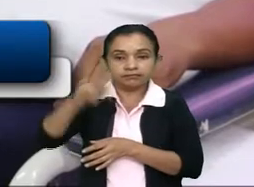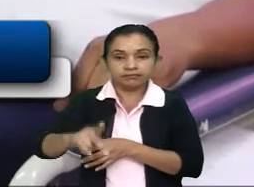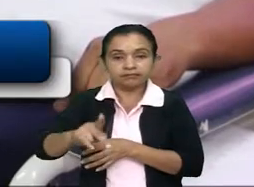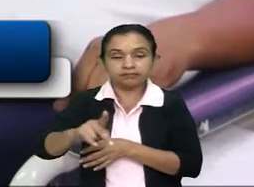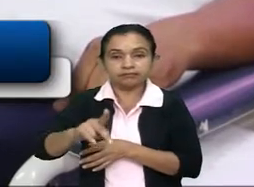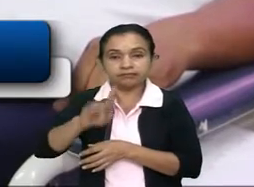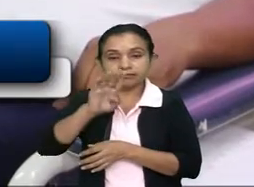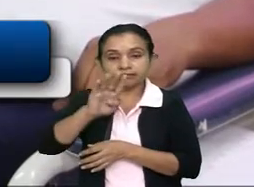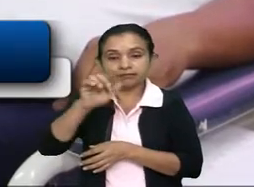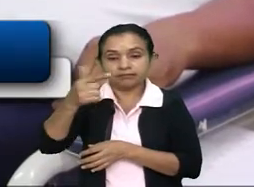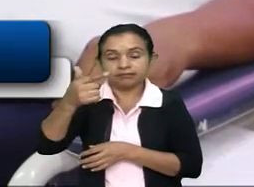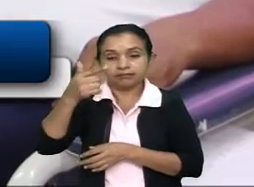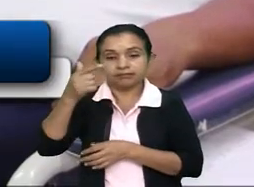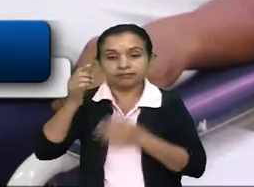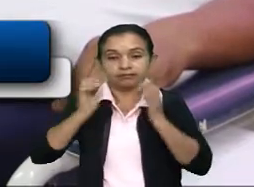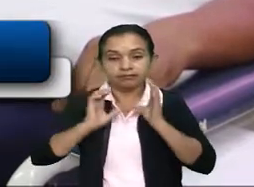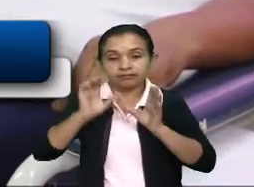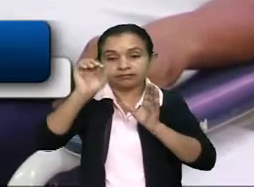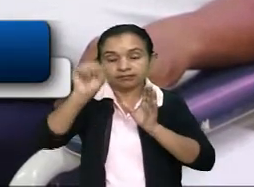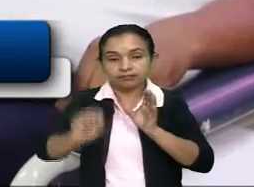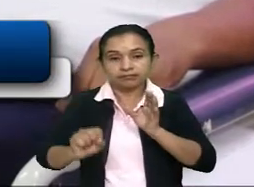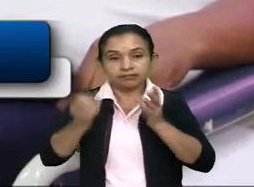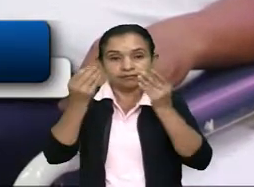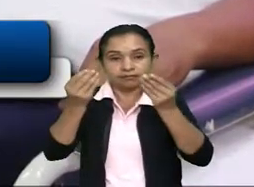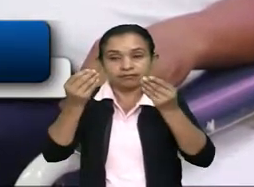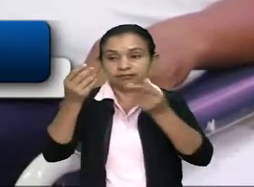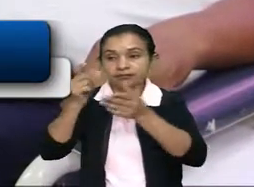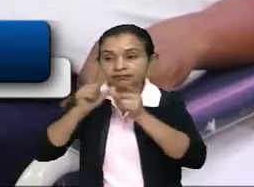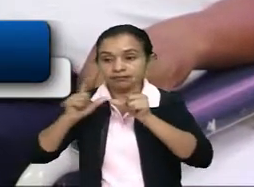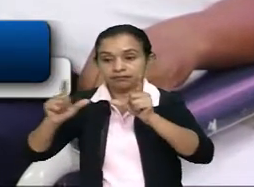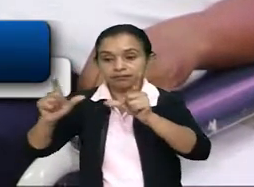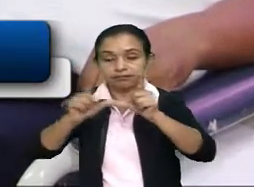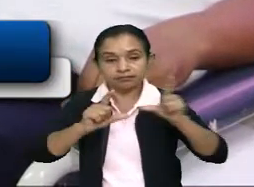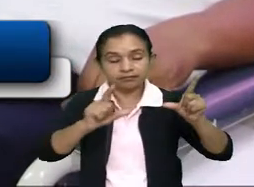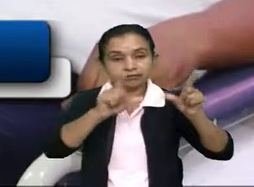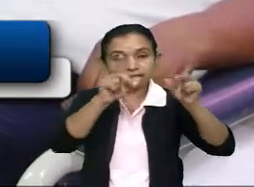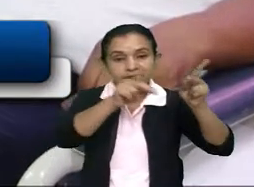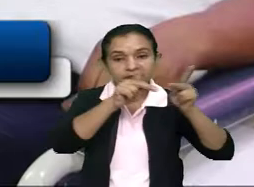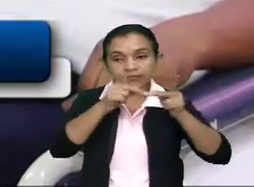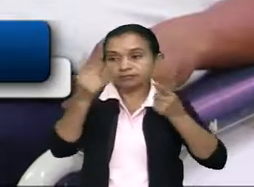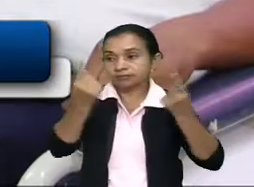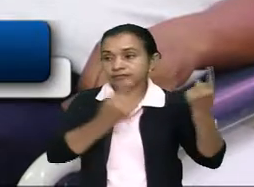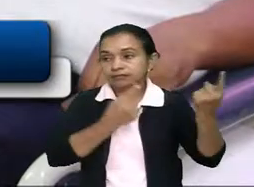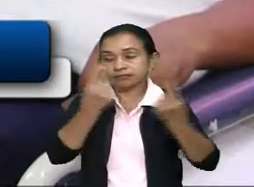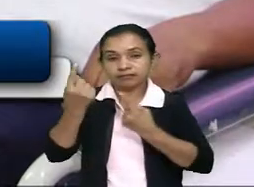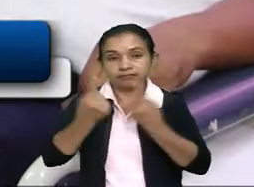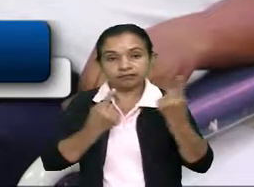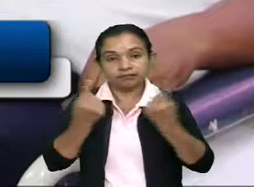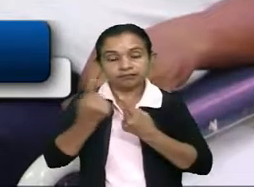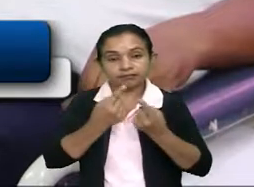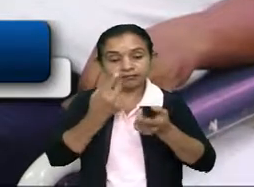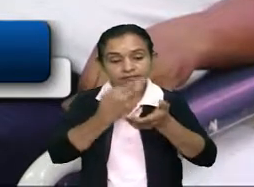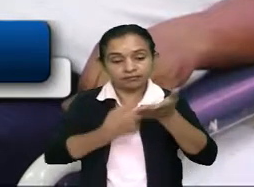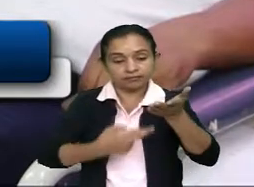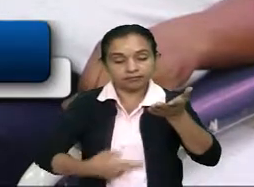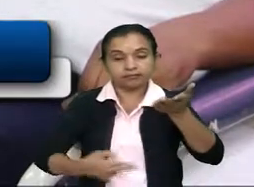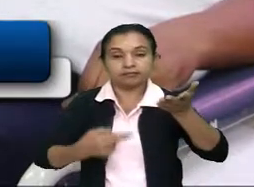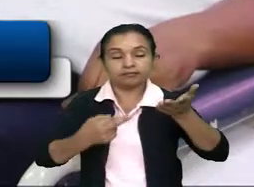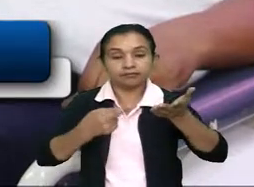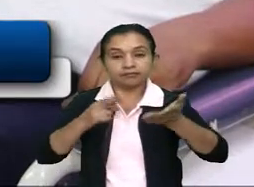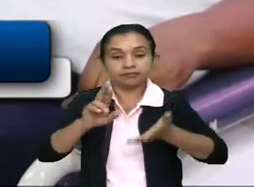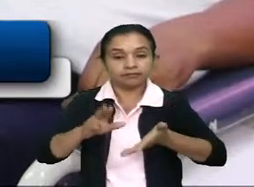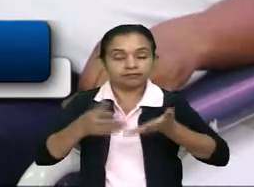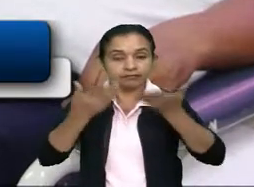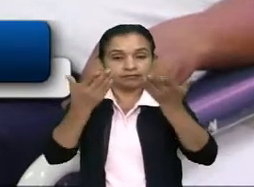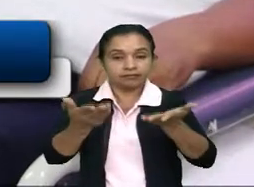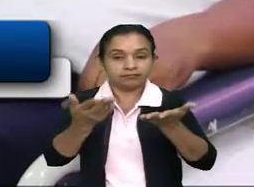47 carretera sus raíces que hay muchos sitios de colecta y esperamos que les es como siempre hemos tenido la participación de las personas